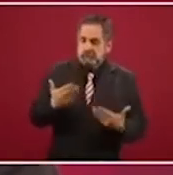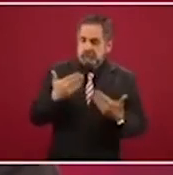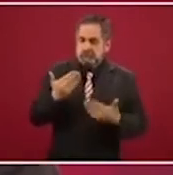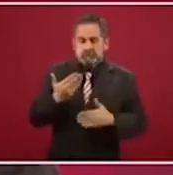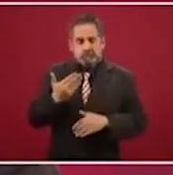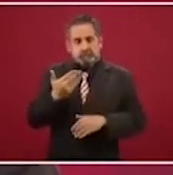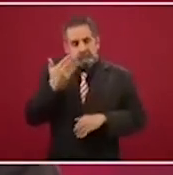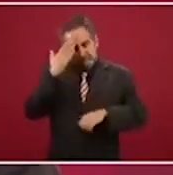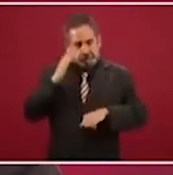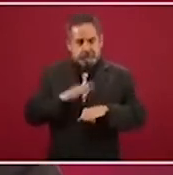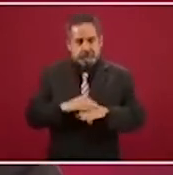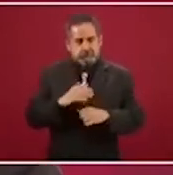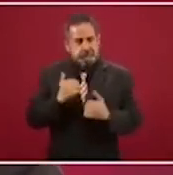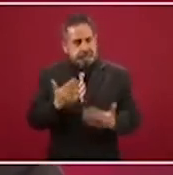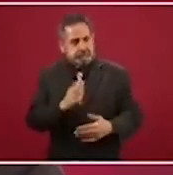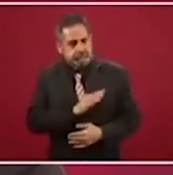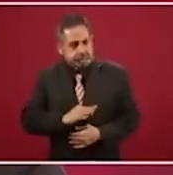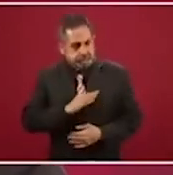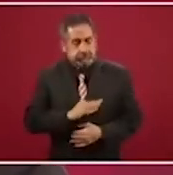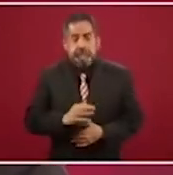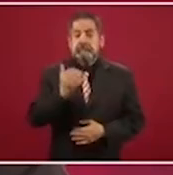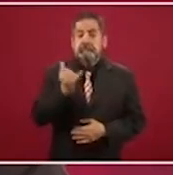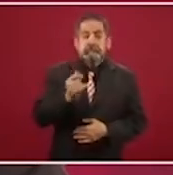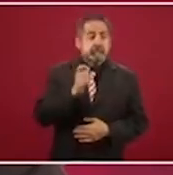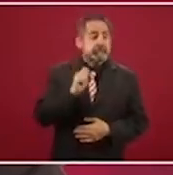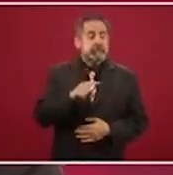un reconocimiento a